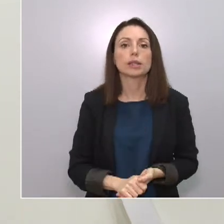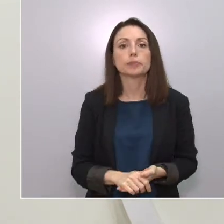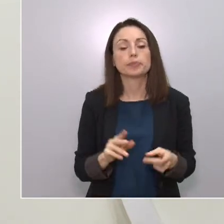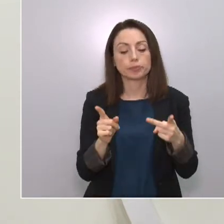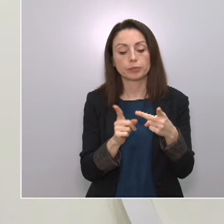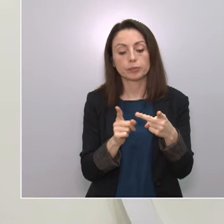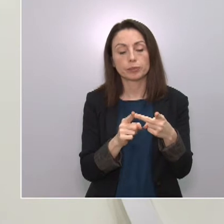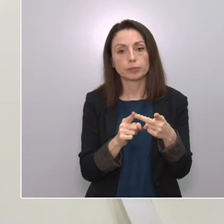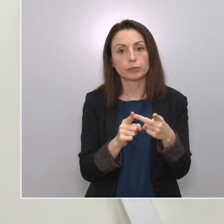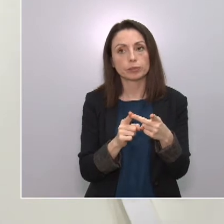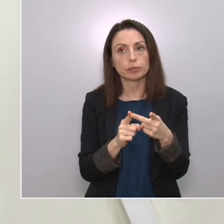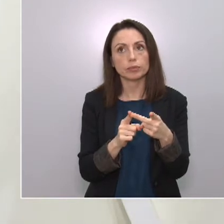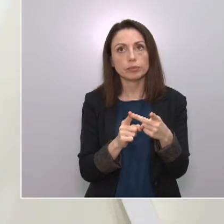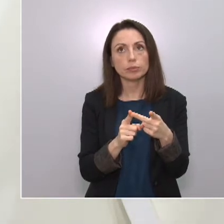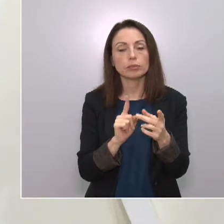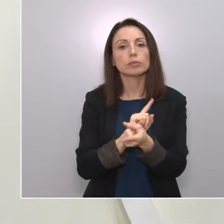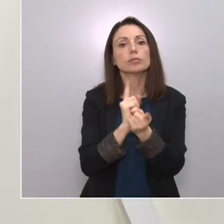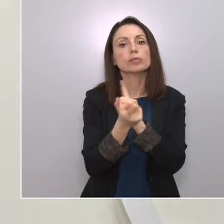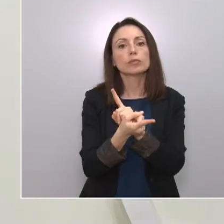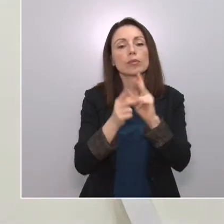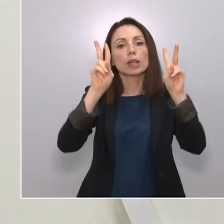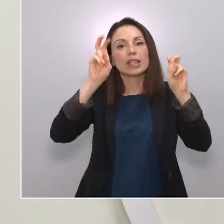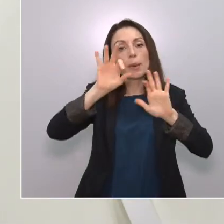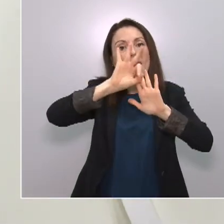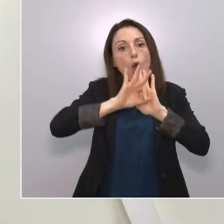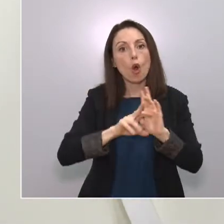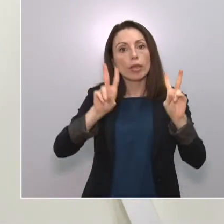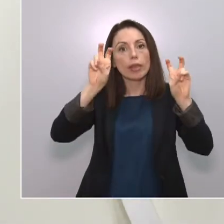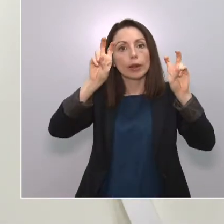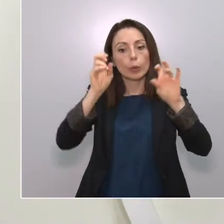Respecto a los cambios suscitados en la nueva orden,